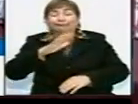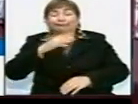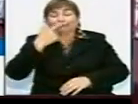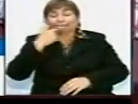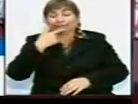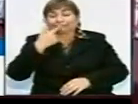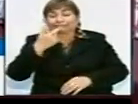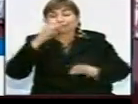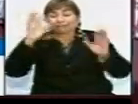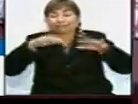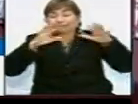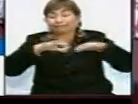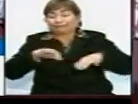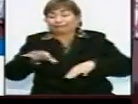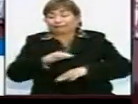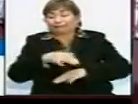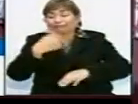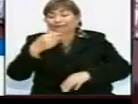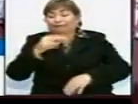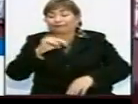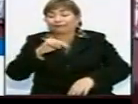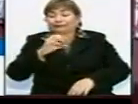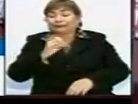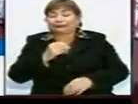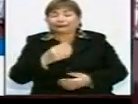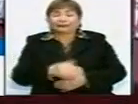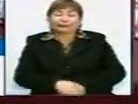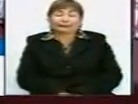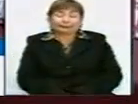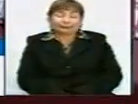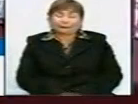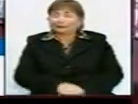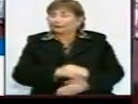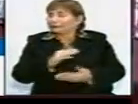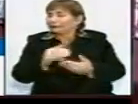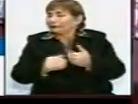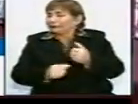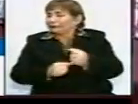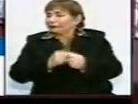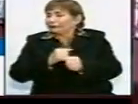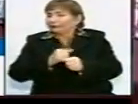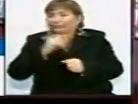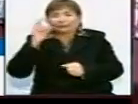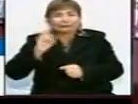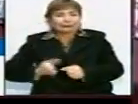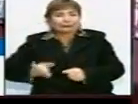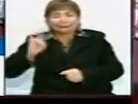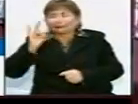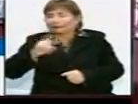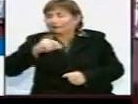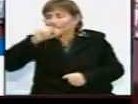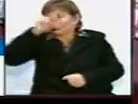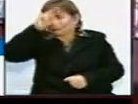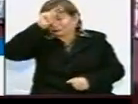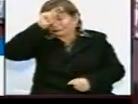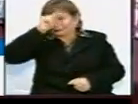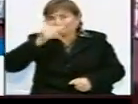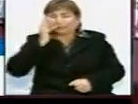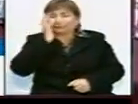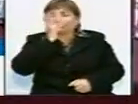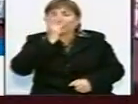exposición que más adelante voy a hacer todo el año estamos a emergencias universidad todo el año el perú es un país maravilloso